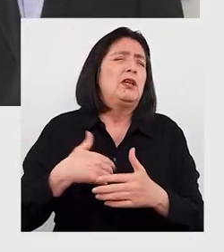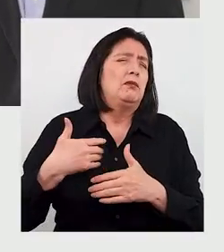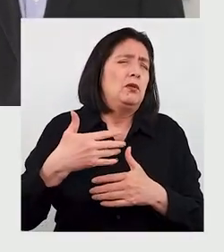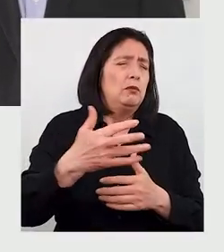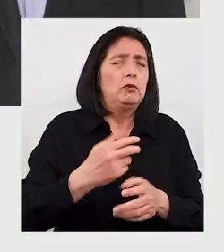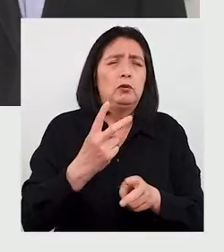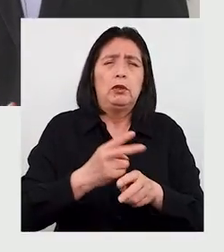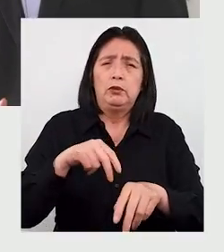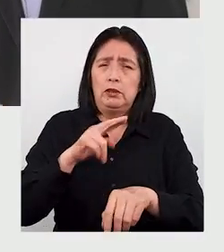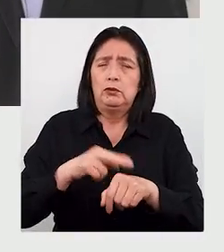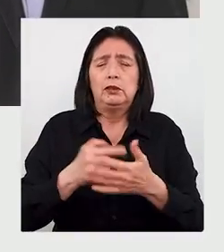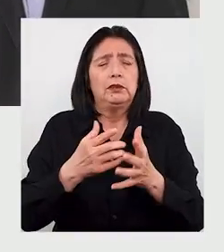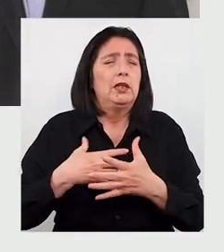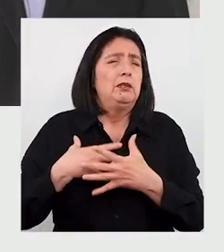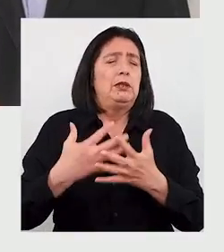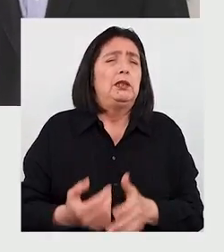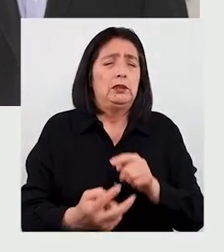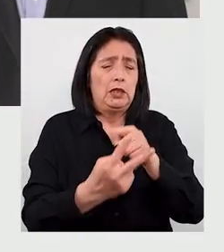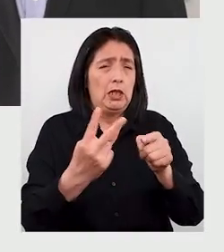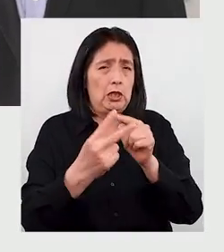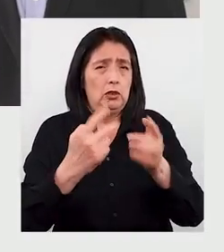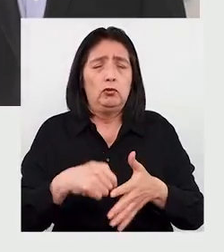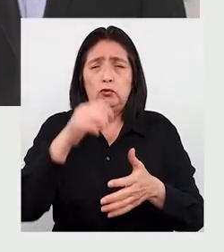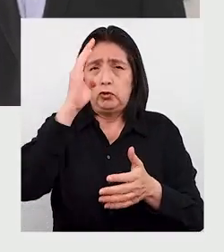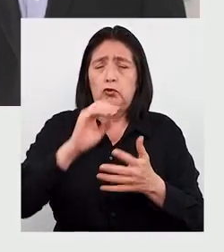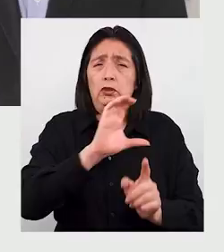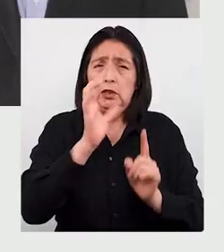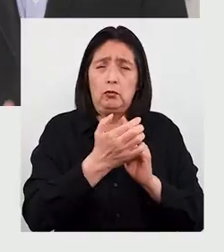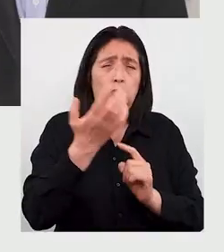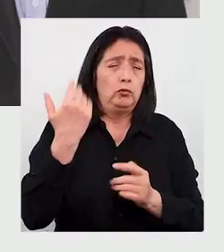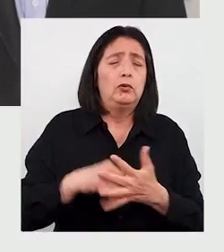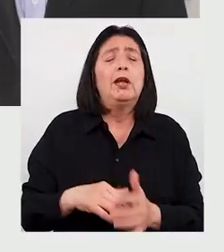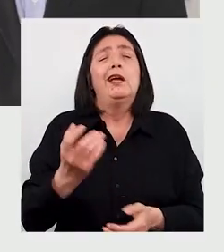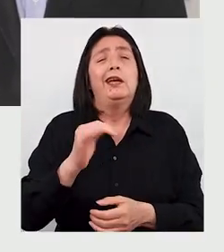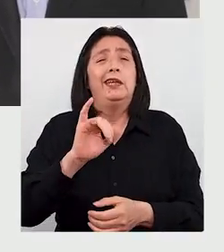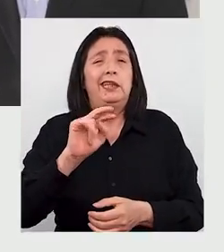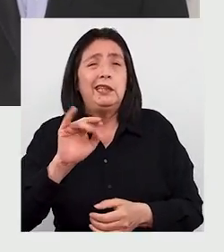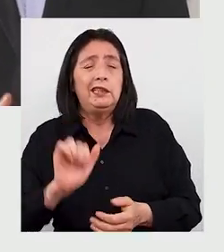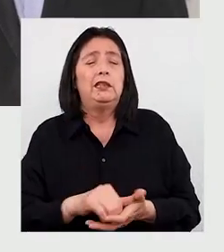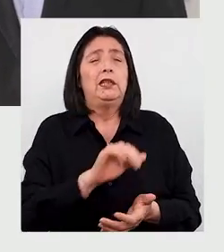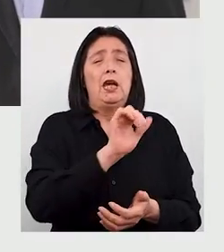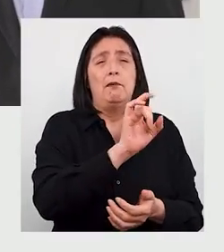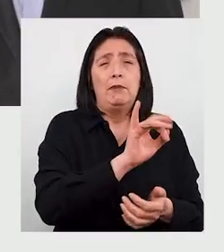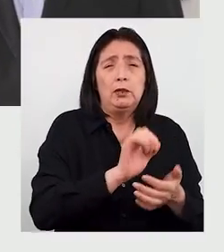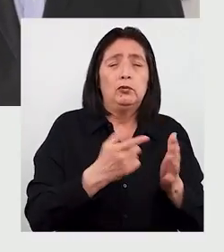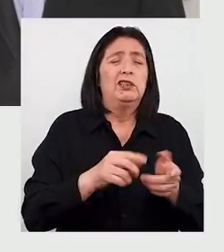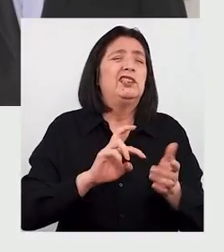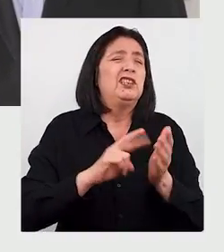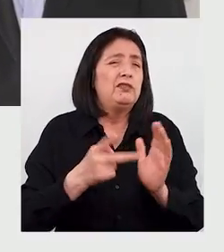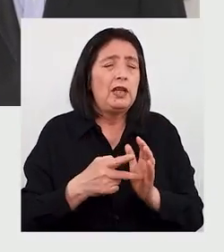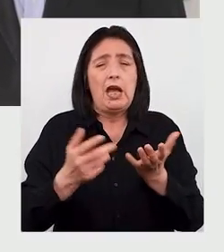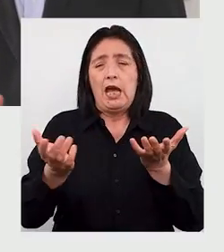la sostenibilidad. Está inspirado en dos deidades de nuestra cultura milenaria, Inti y Amaru, y refleja el